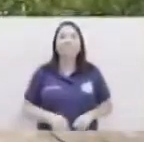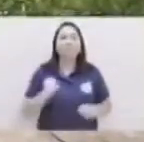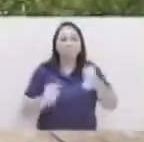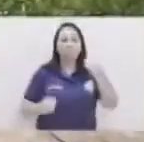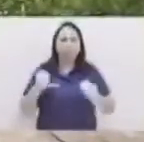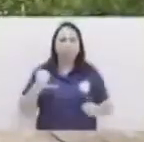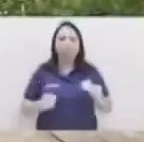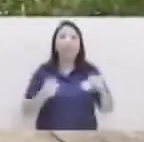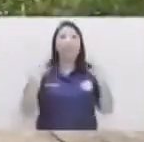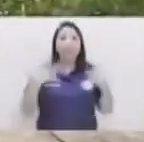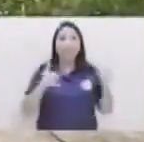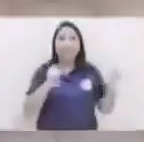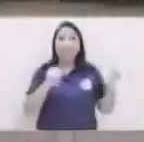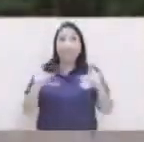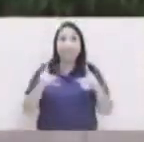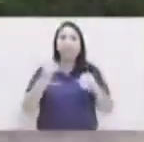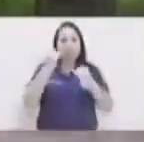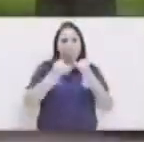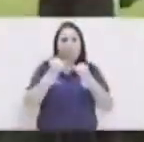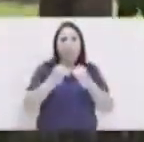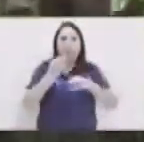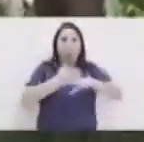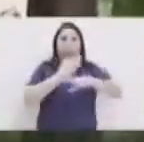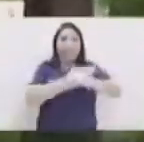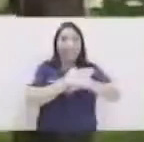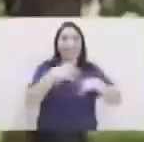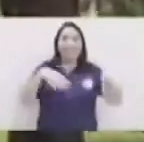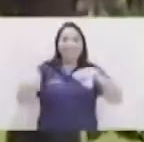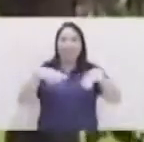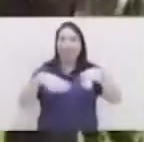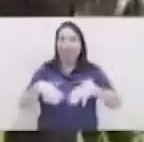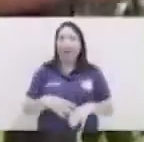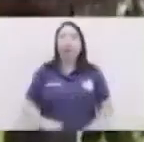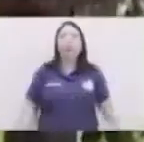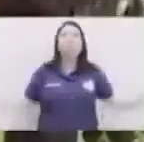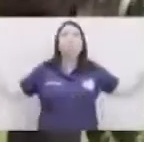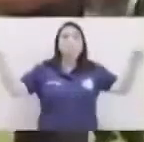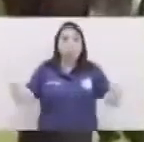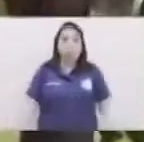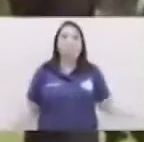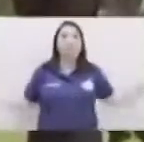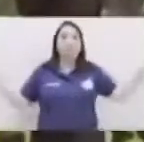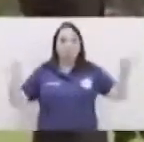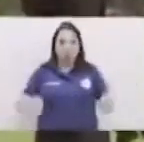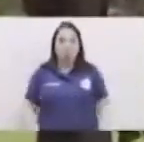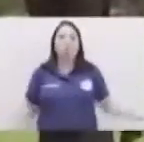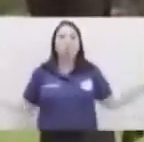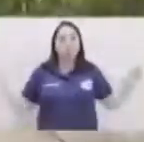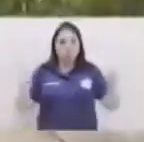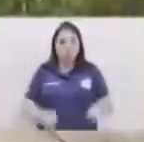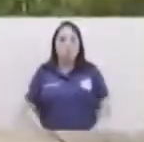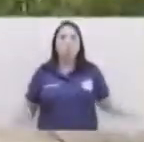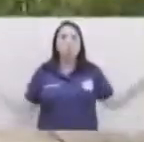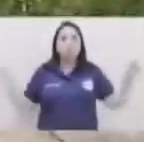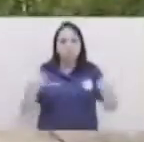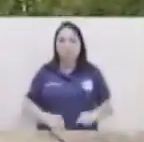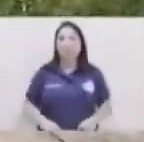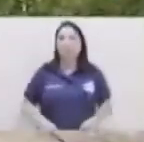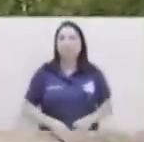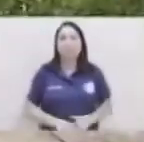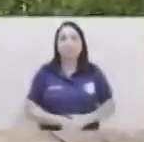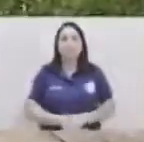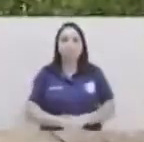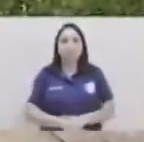Muy bien. ¿Listos? Último ejercicio. Movimientos de articulación o de tren